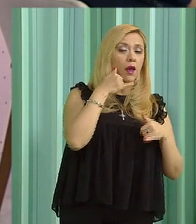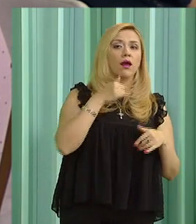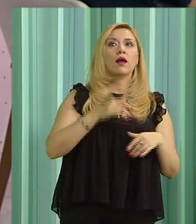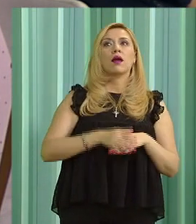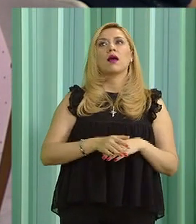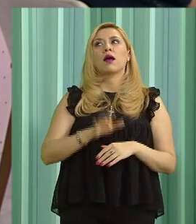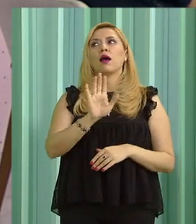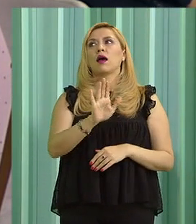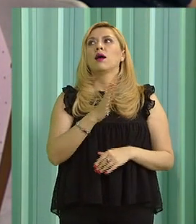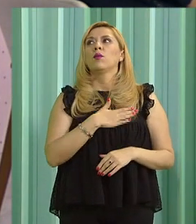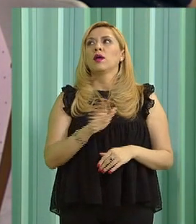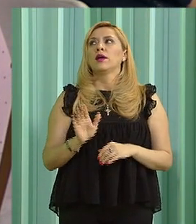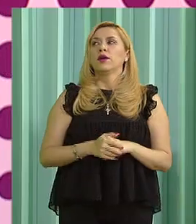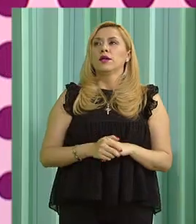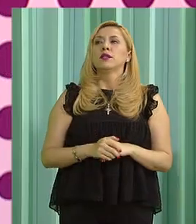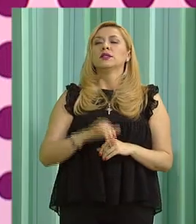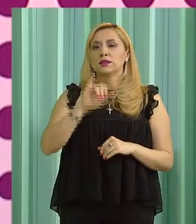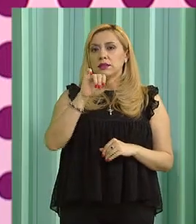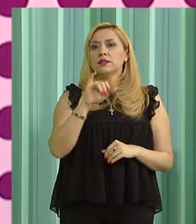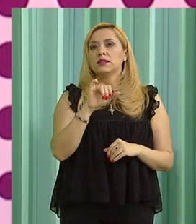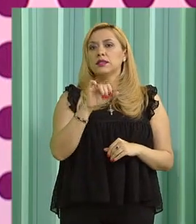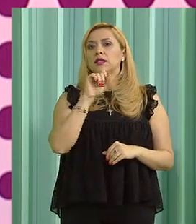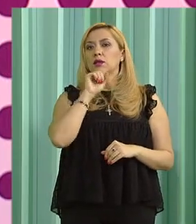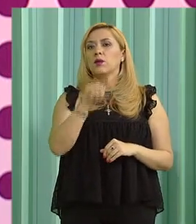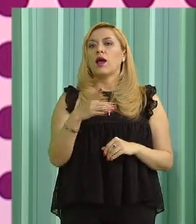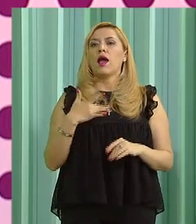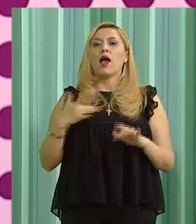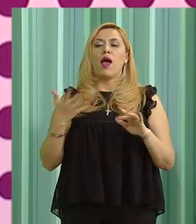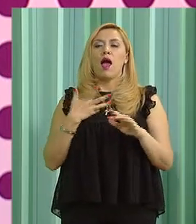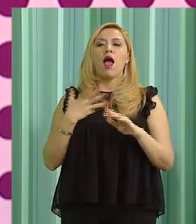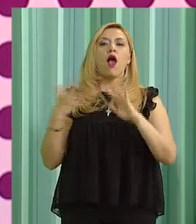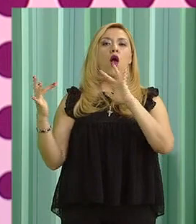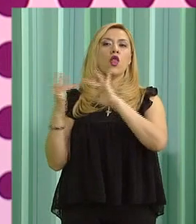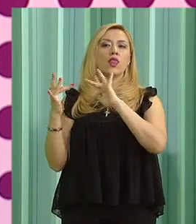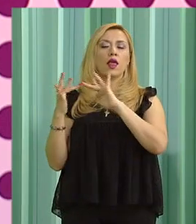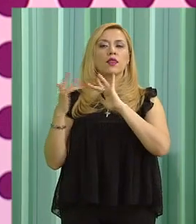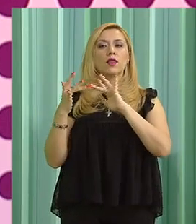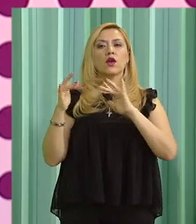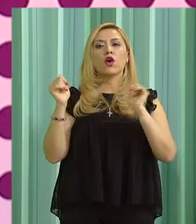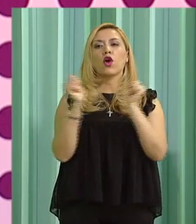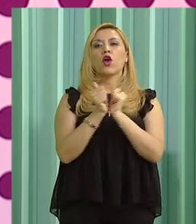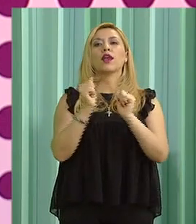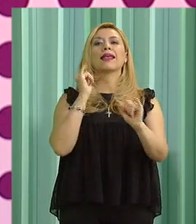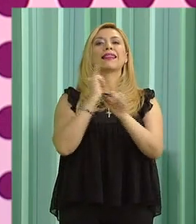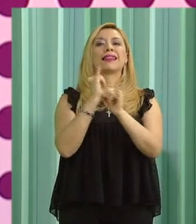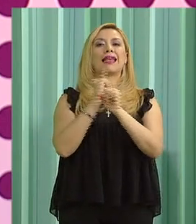atención también tenemos contacto con las personas vía una página